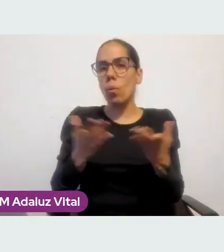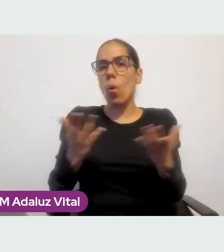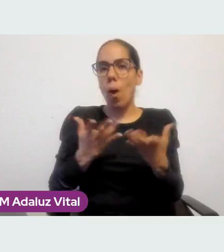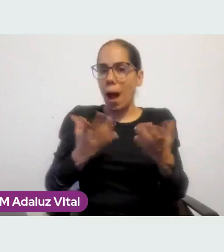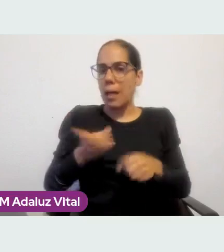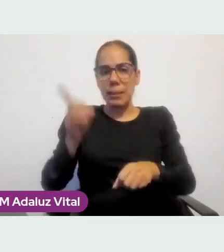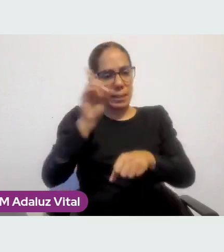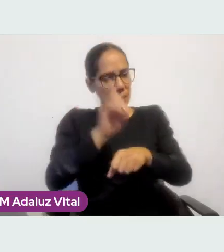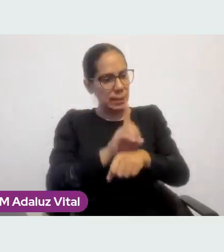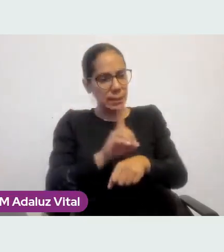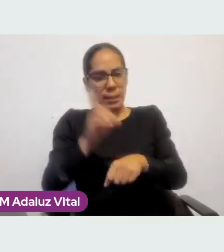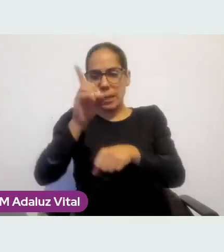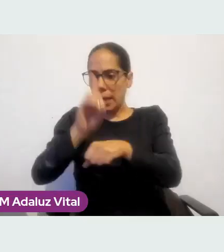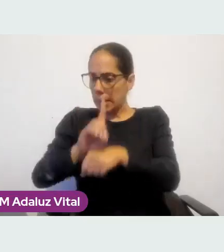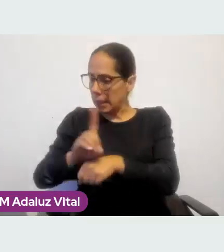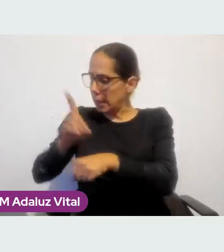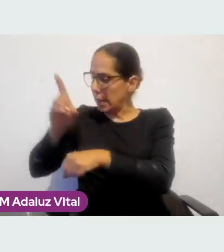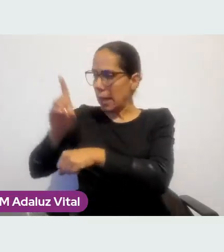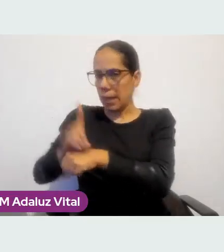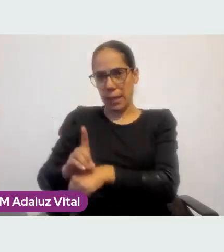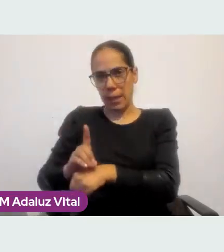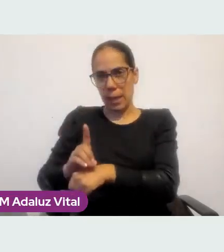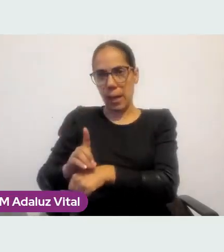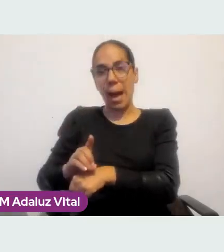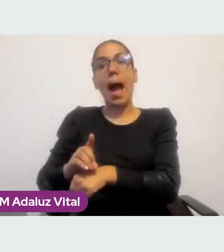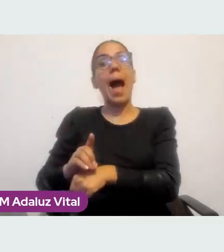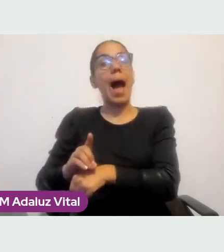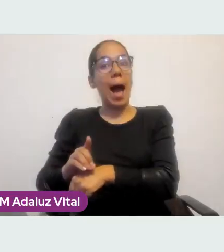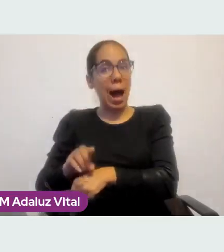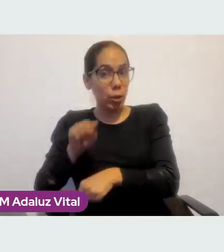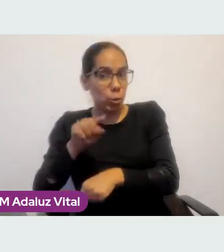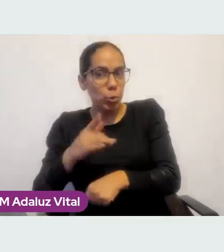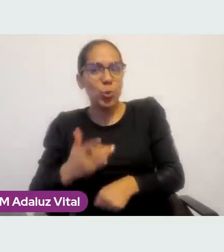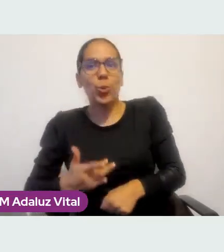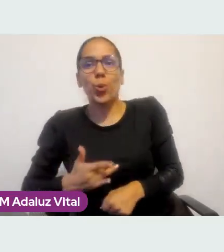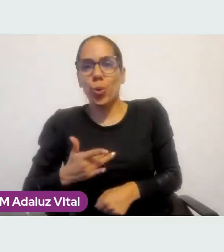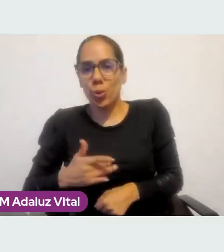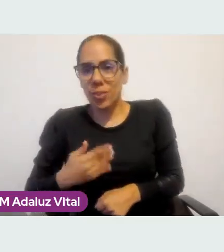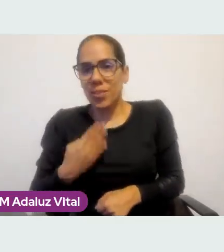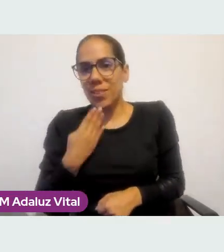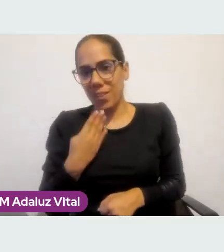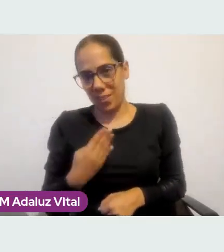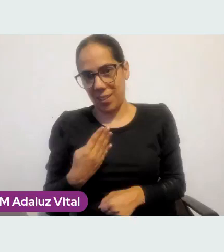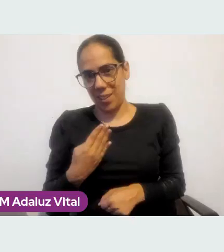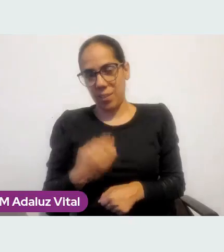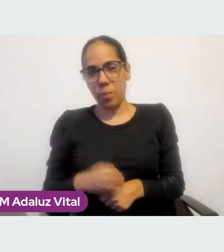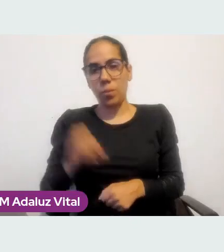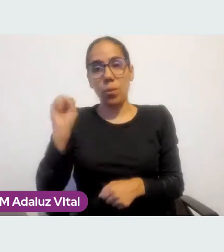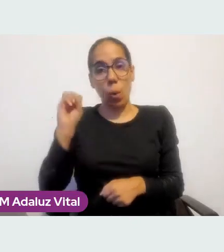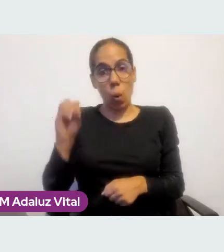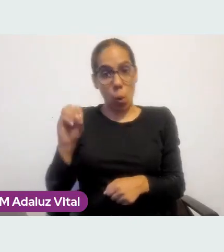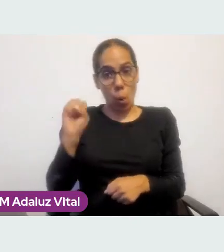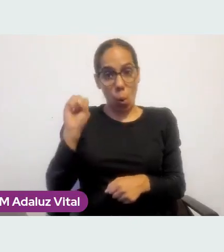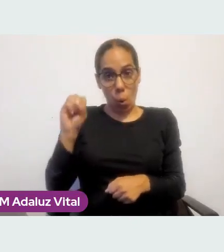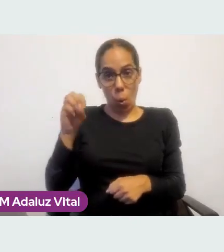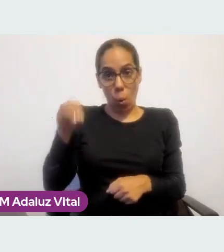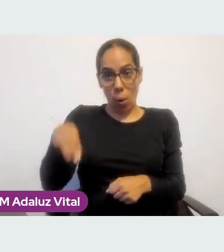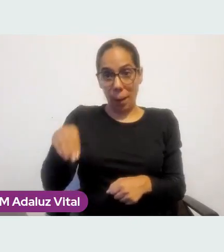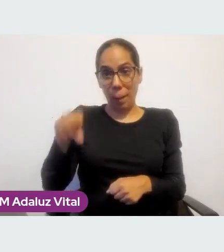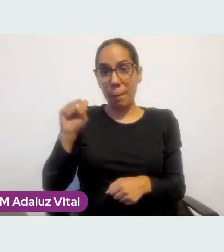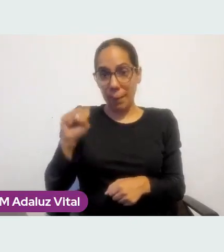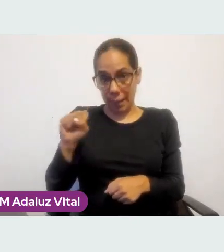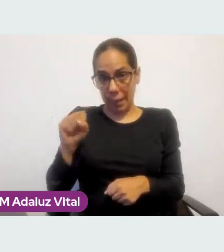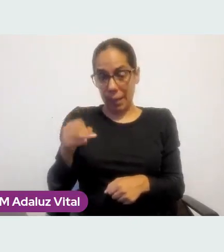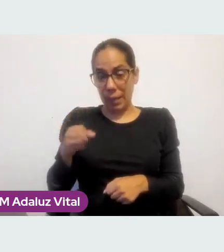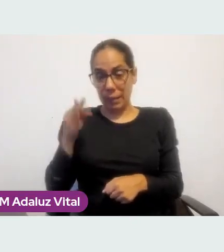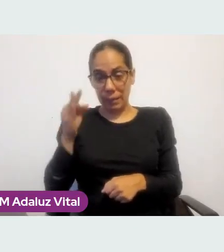día y en el sentirnos bien. La Organización Mundial de la Salud establece que la salud mental